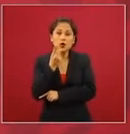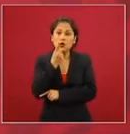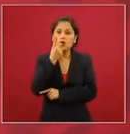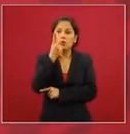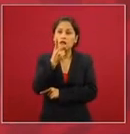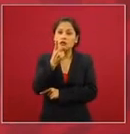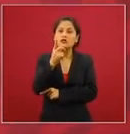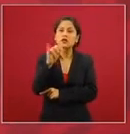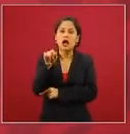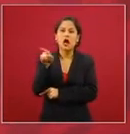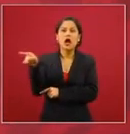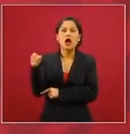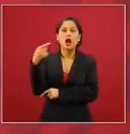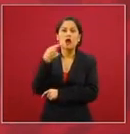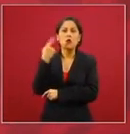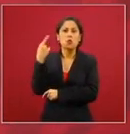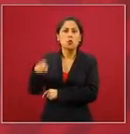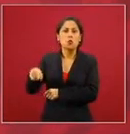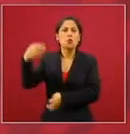al señor Moreira.